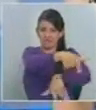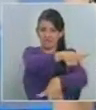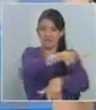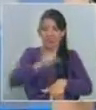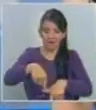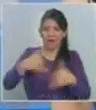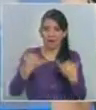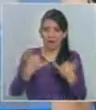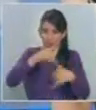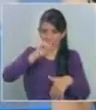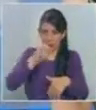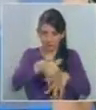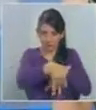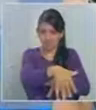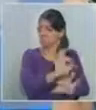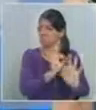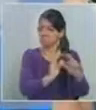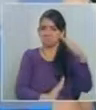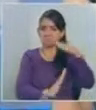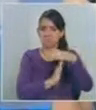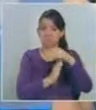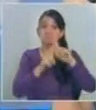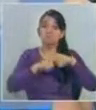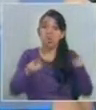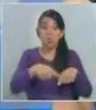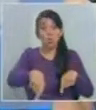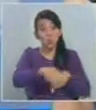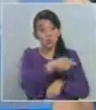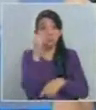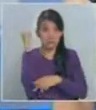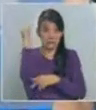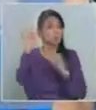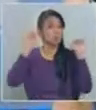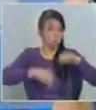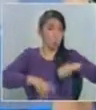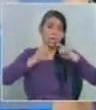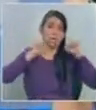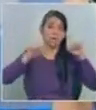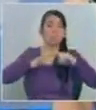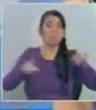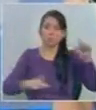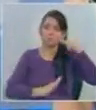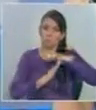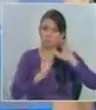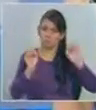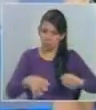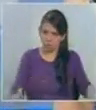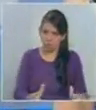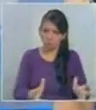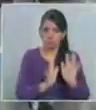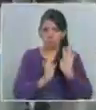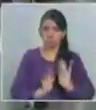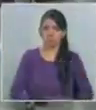para este jueves. Exhortó a los manifestantes a que expresen su derecho a protestar, pero de manera pacífica.